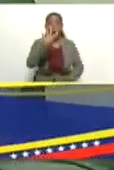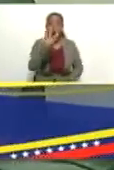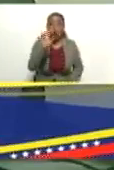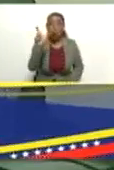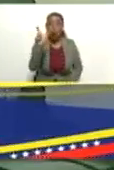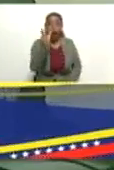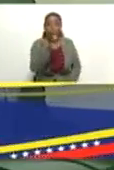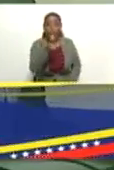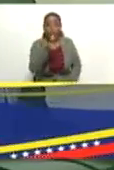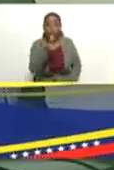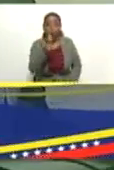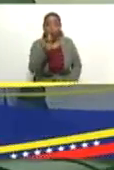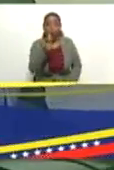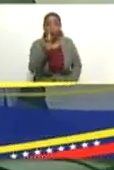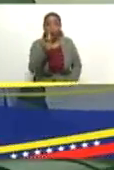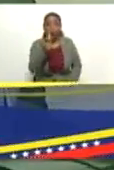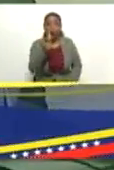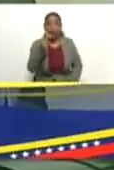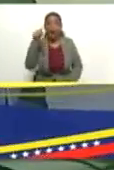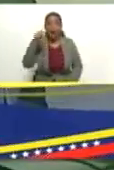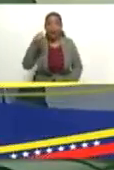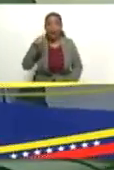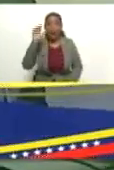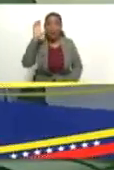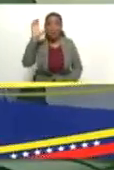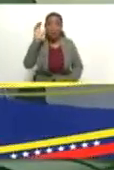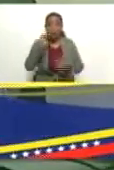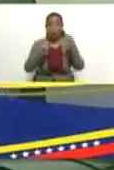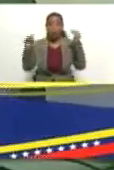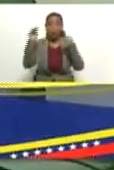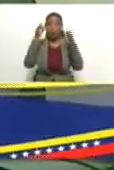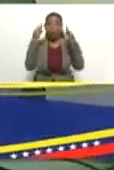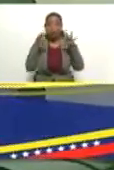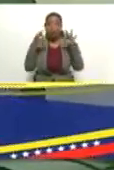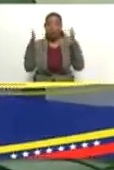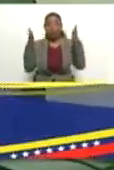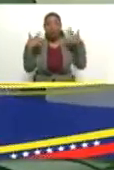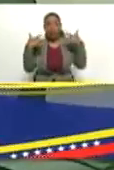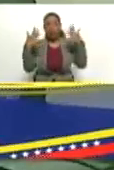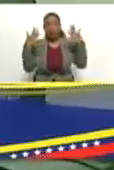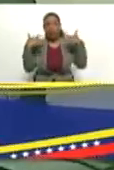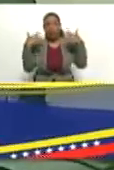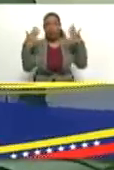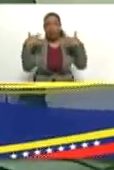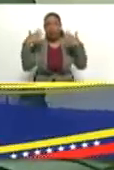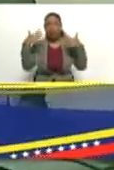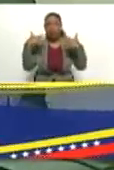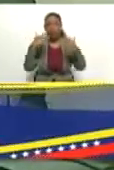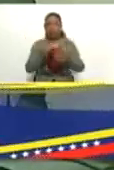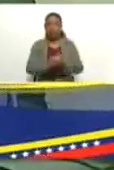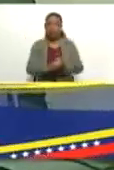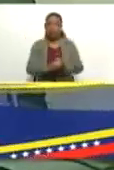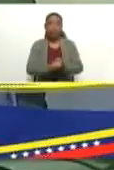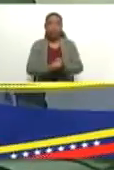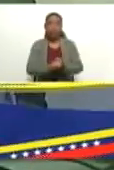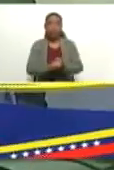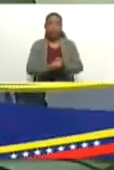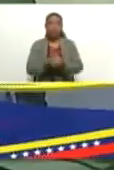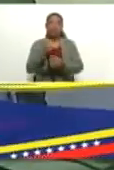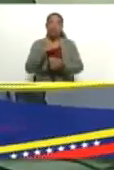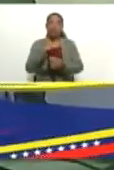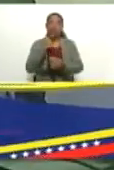centígrados promedio en el país por encima de lo normal. por encima de lo normal. Y yo lo decía